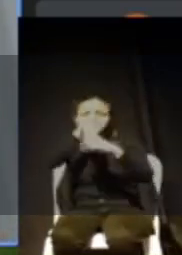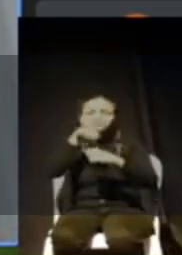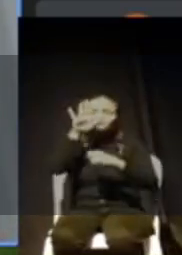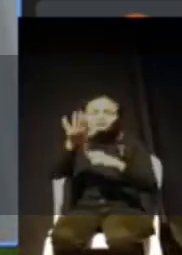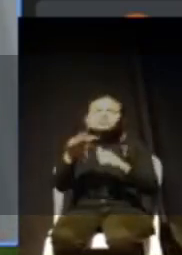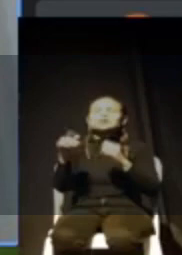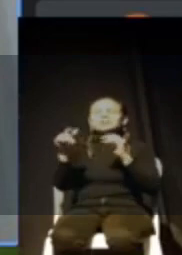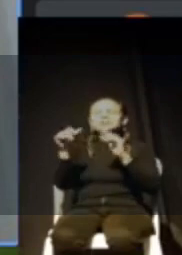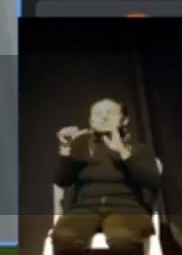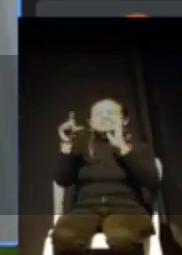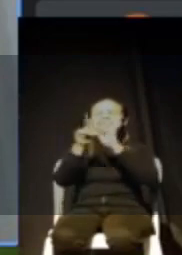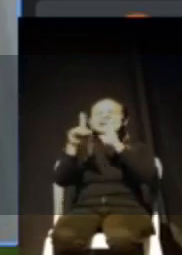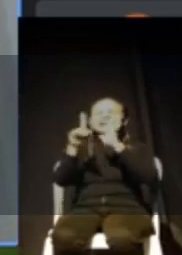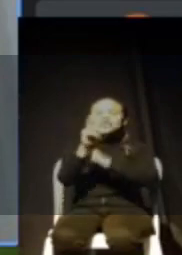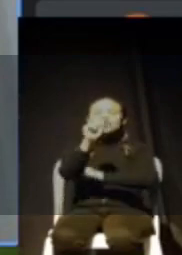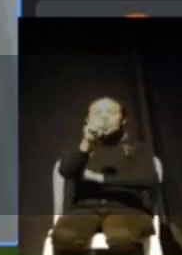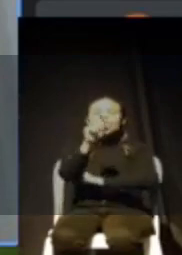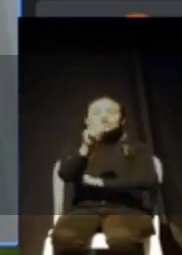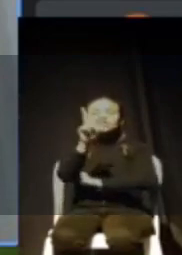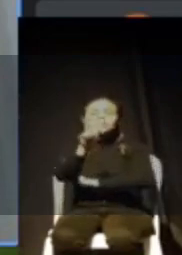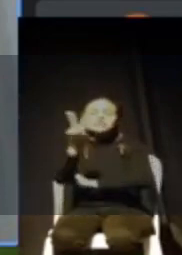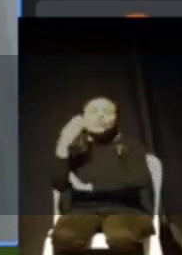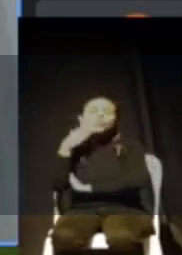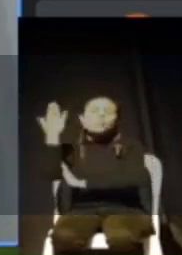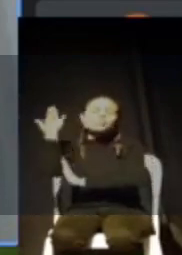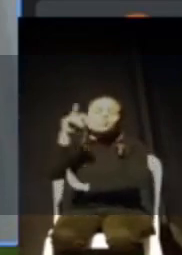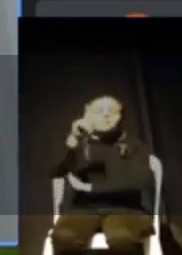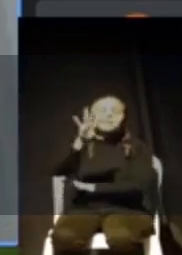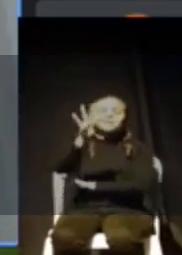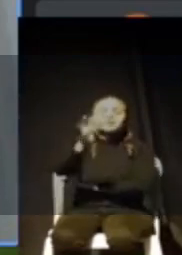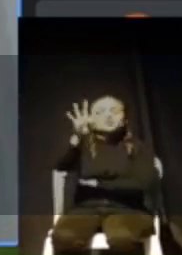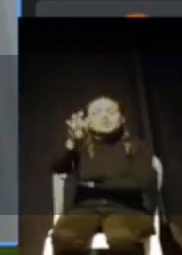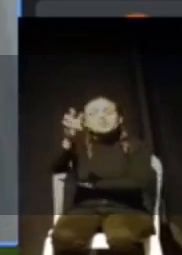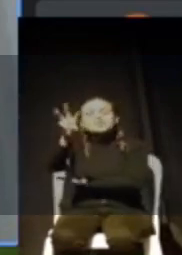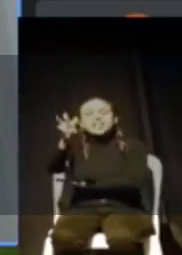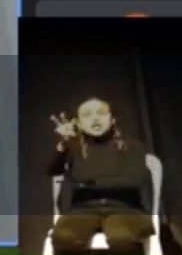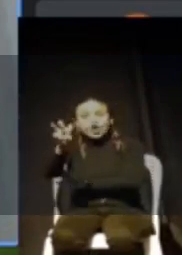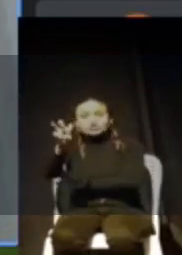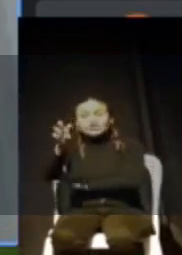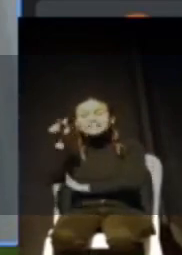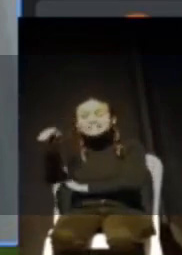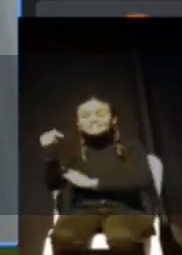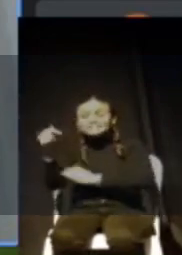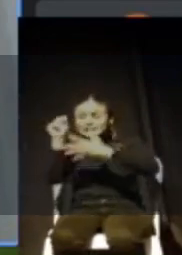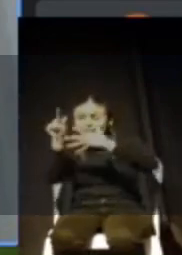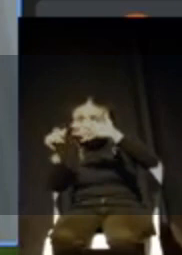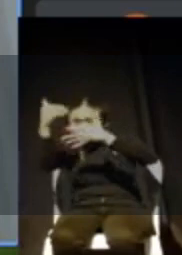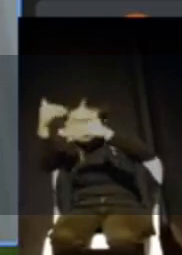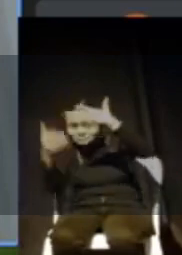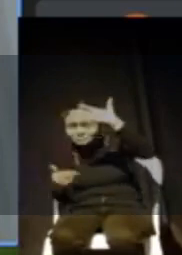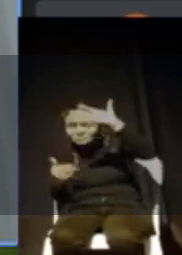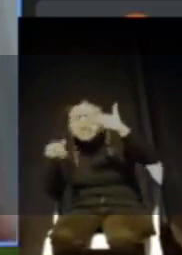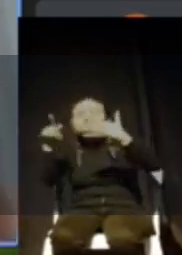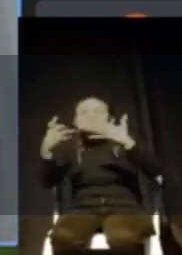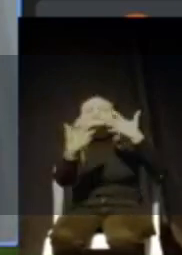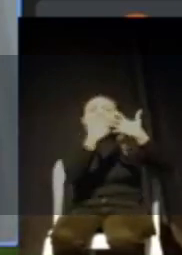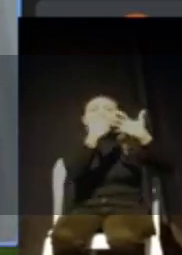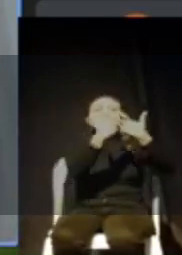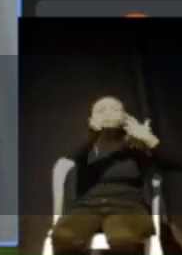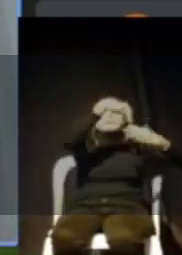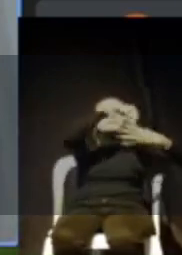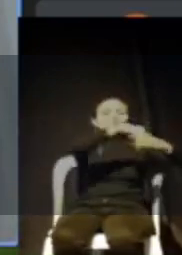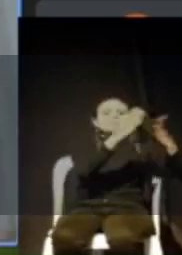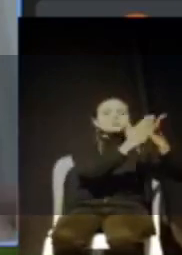en el decreto 1122 de 1998, comprenden preguntas estructurales dirigidas al sistema educativo colombiano que